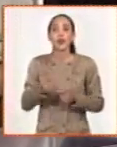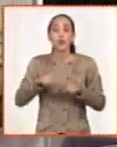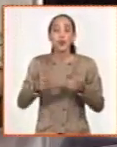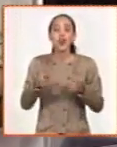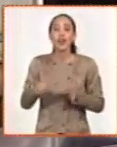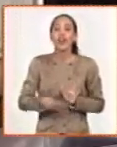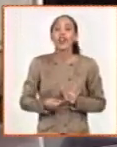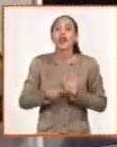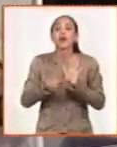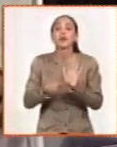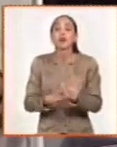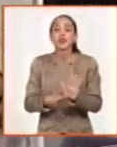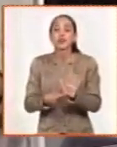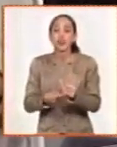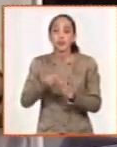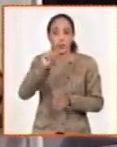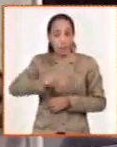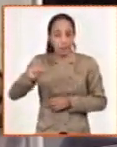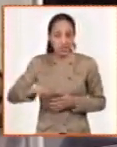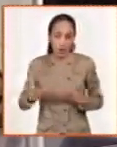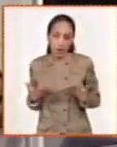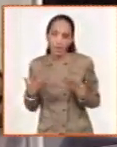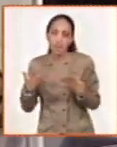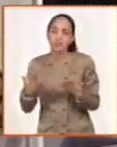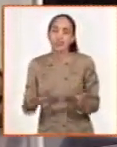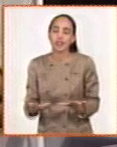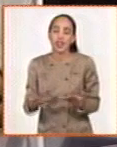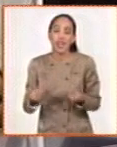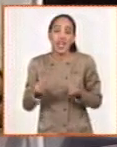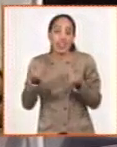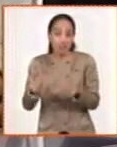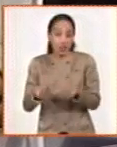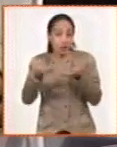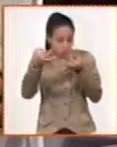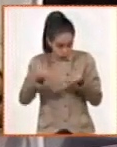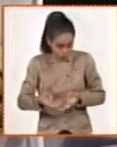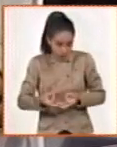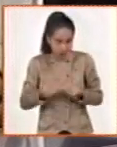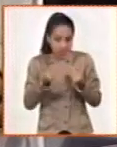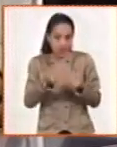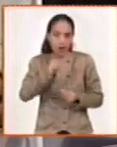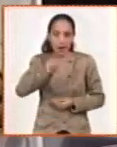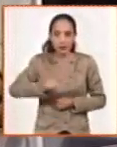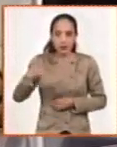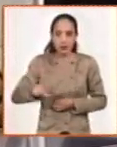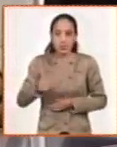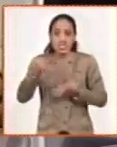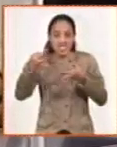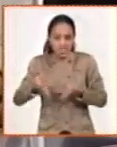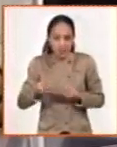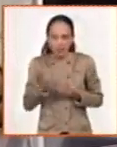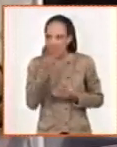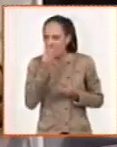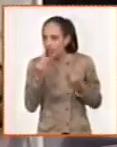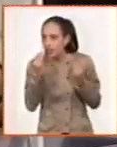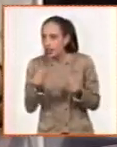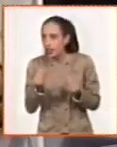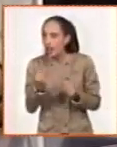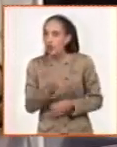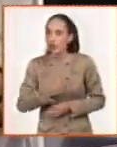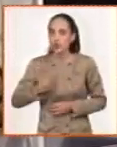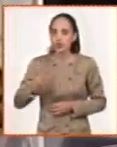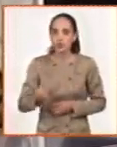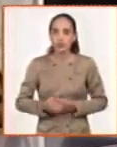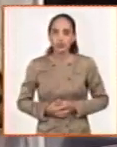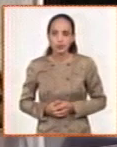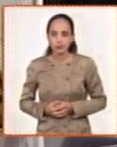que lo que la gente entrega se le está entregando a las personas, que siempre se le entregamos nosotros, porque no es nada. Si no puedes